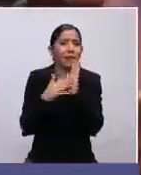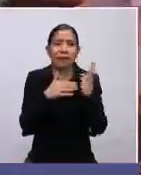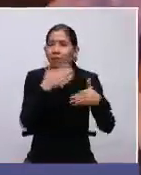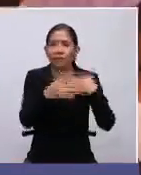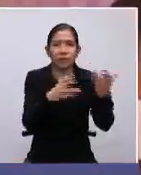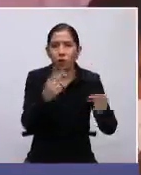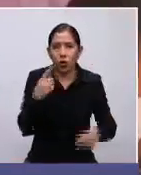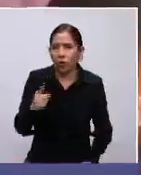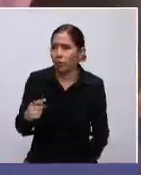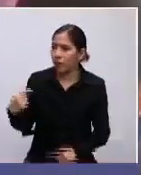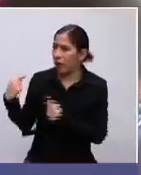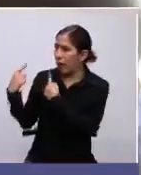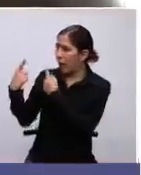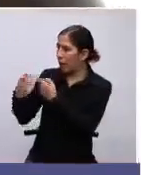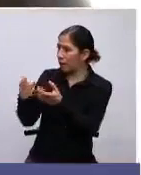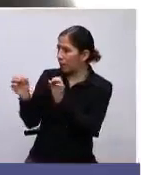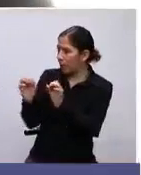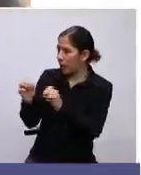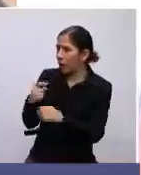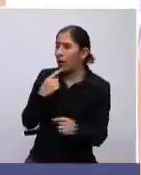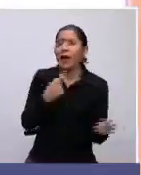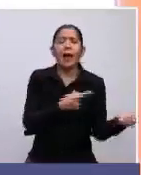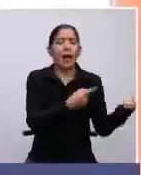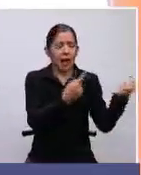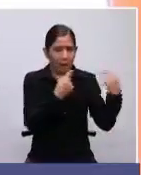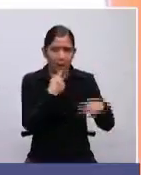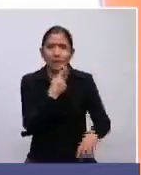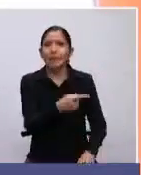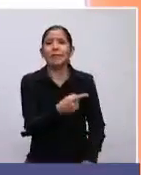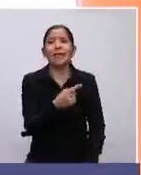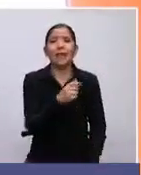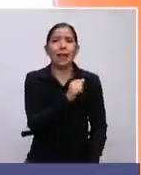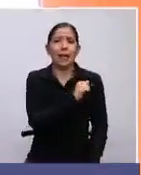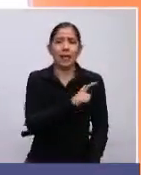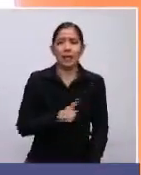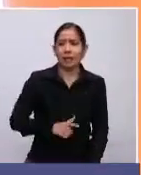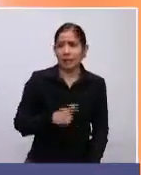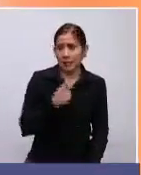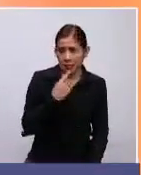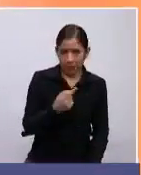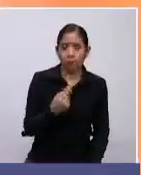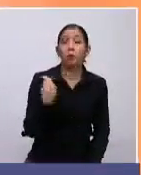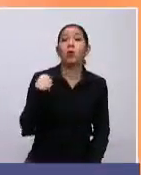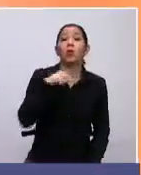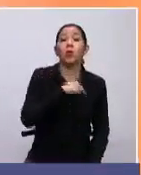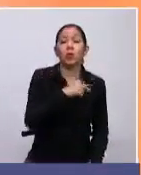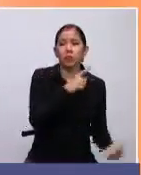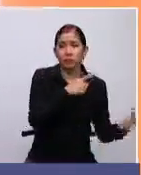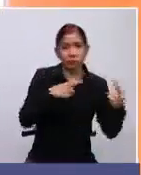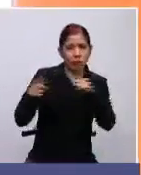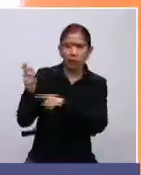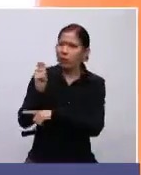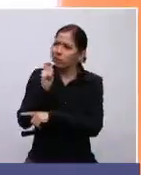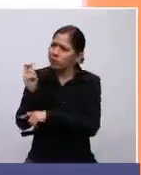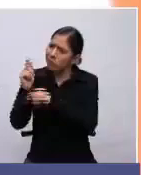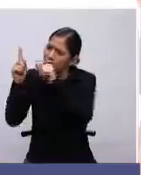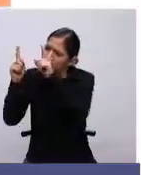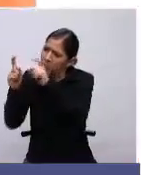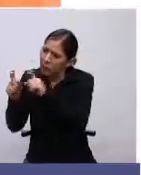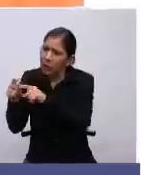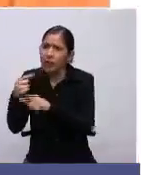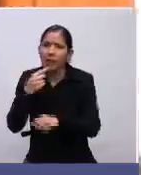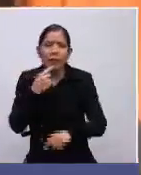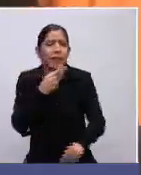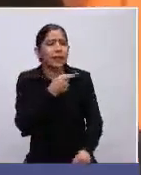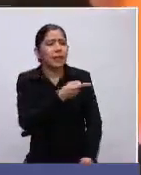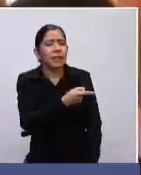entonces, director, no se está haciendo nada desde la alcaldía. Sí, desde la alcaldía nos indica, cuando hemos ido a hacer las entrevistas, nos